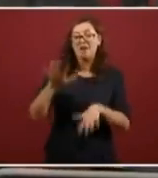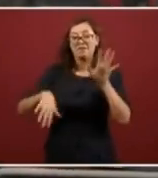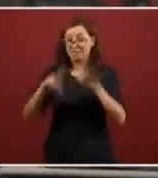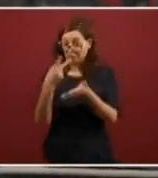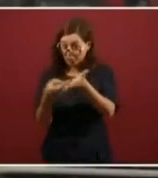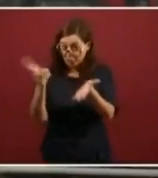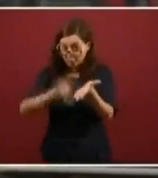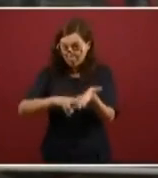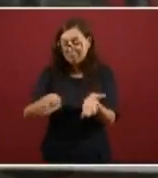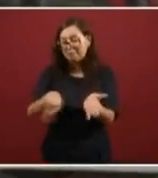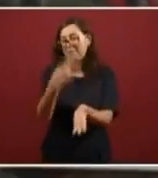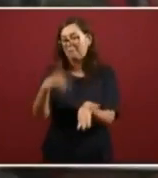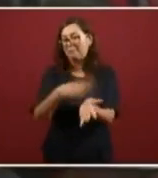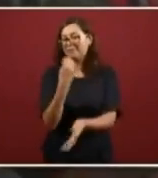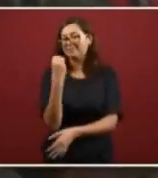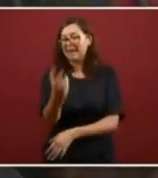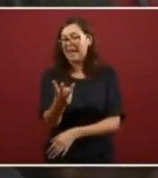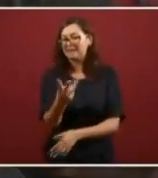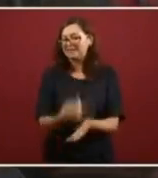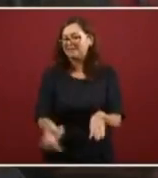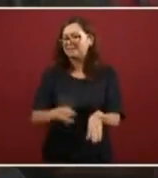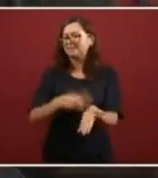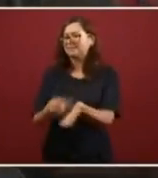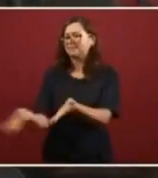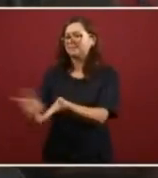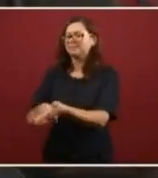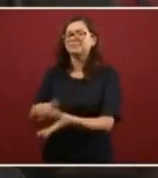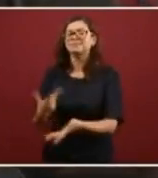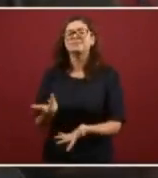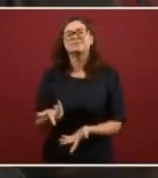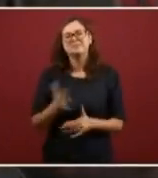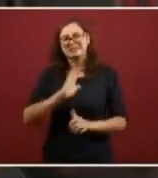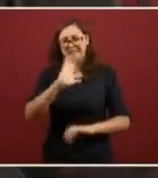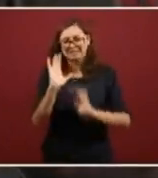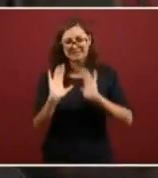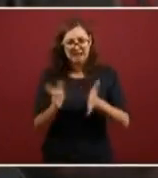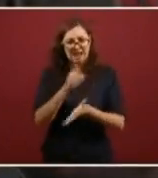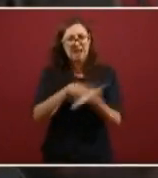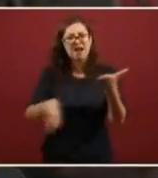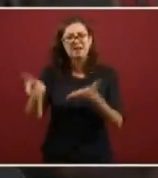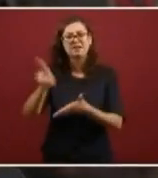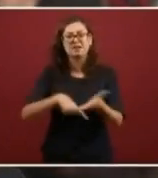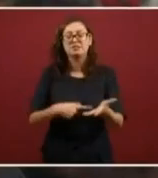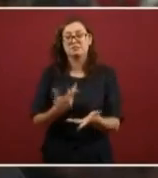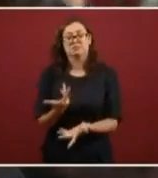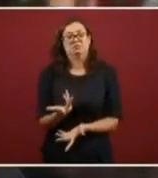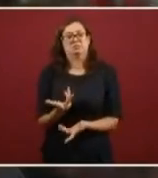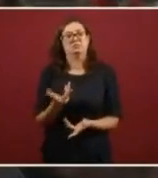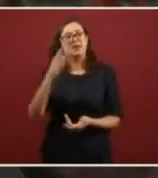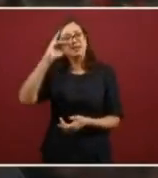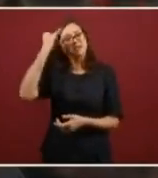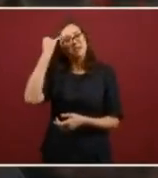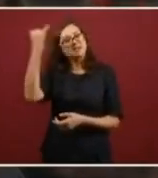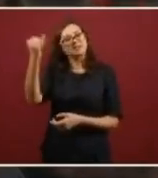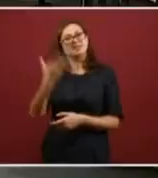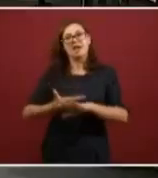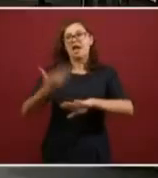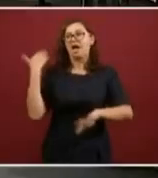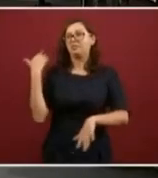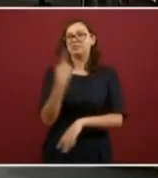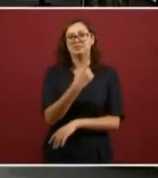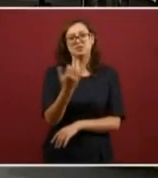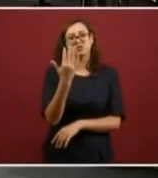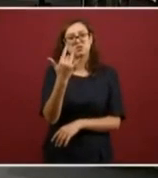duplicados. ¿Cuánto se pudo ahorrar de ellos si ya terminó todo este proceso? Porque eran más de 150 programas los que se estaban